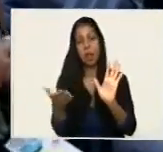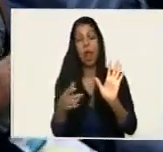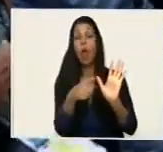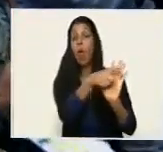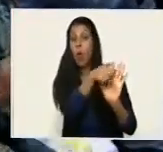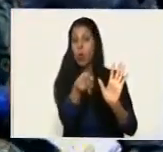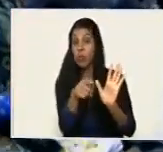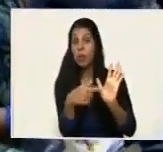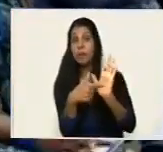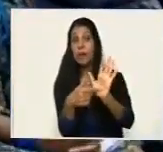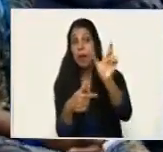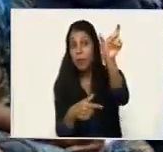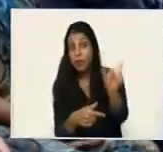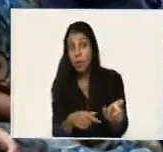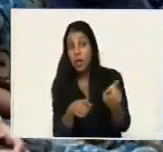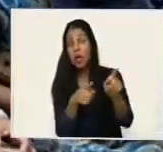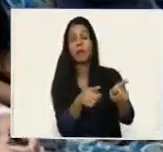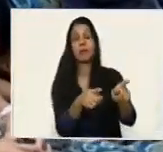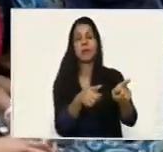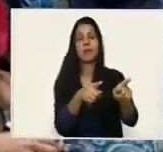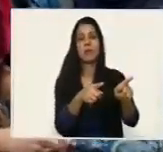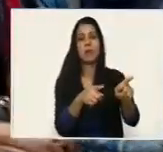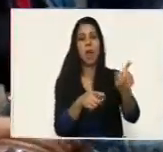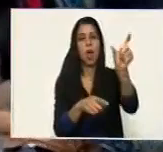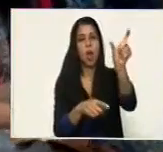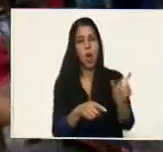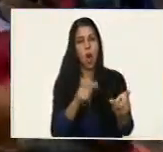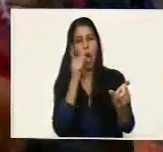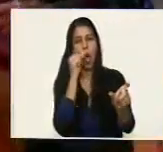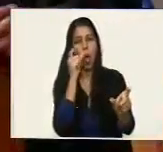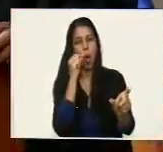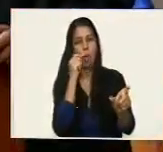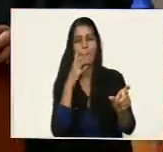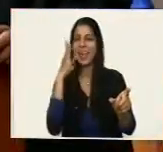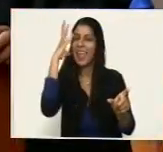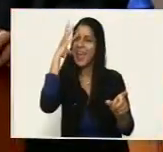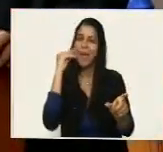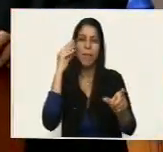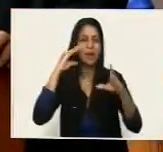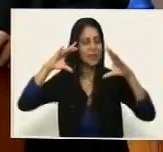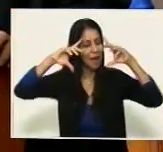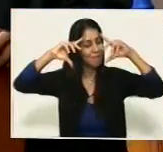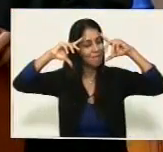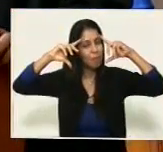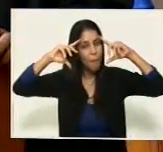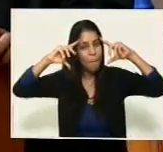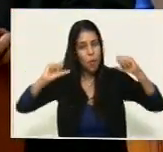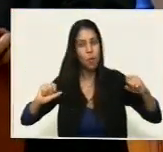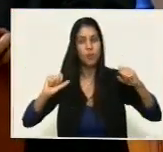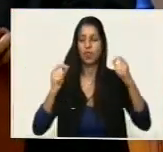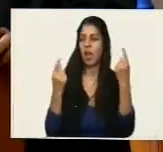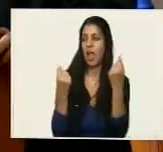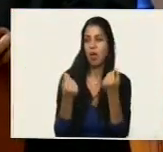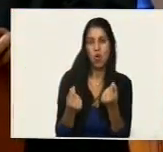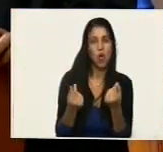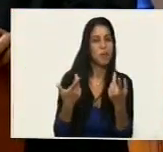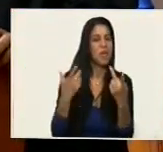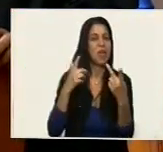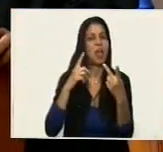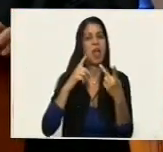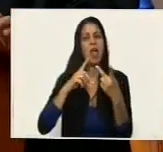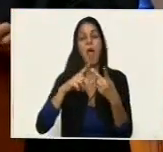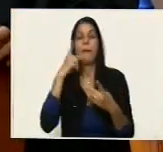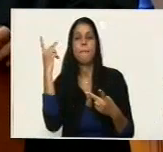compatriota, no solamente de una gran experticia en materia de economía y